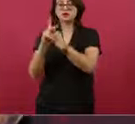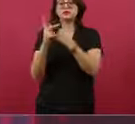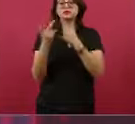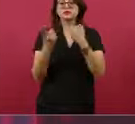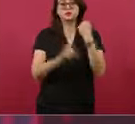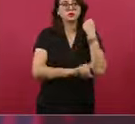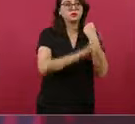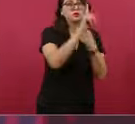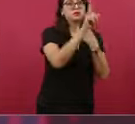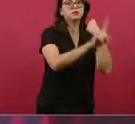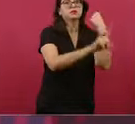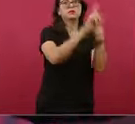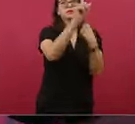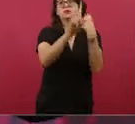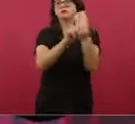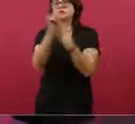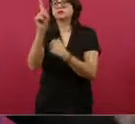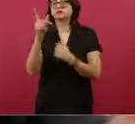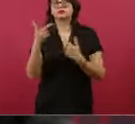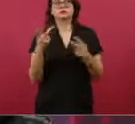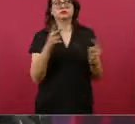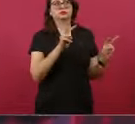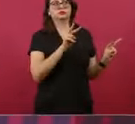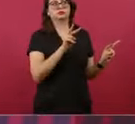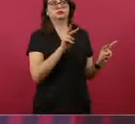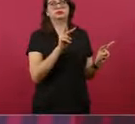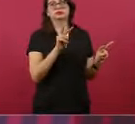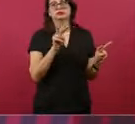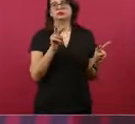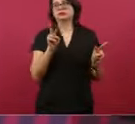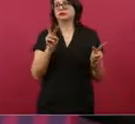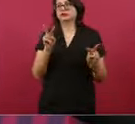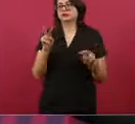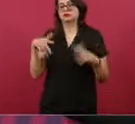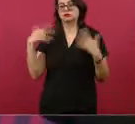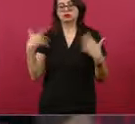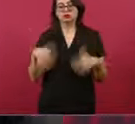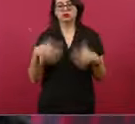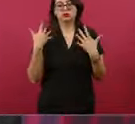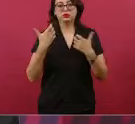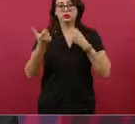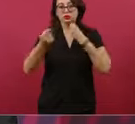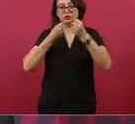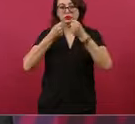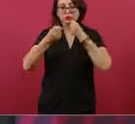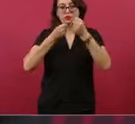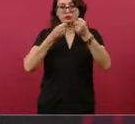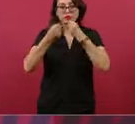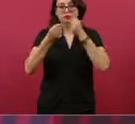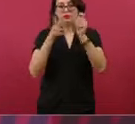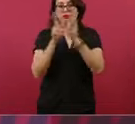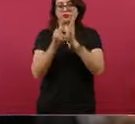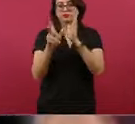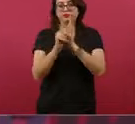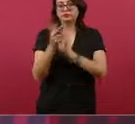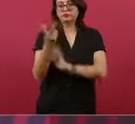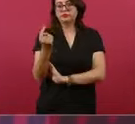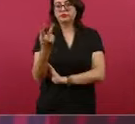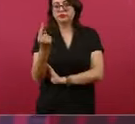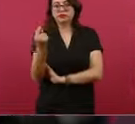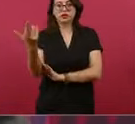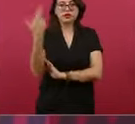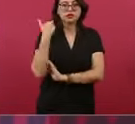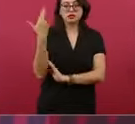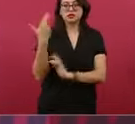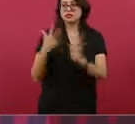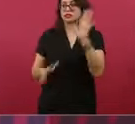Aquí veíamos lo que sucede en Estados Unidos, una gran manipulación de los medios, de todos, los más